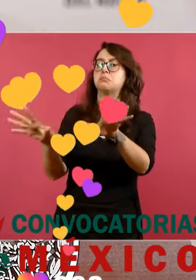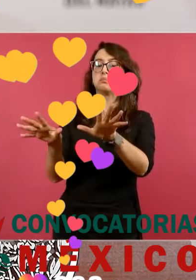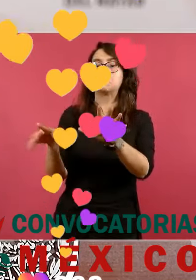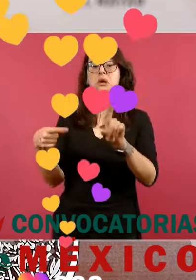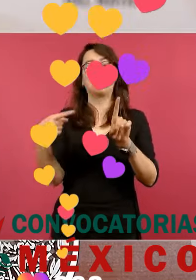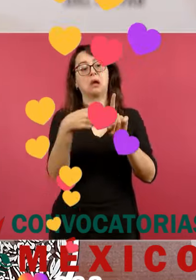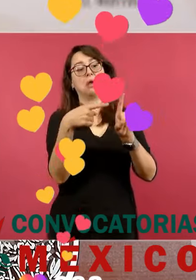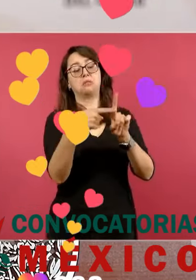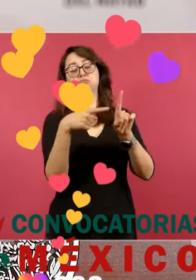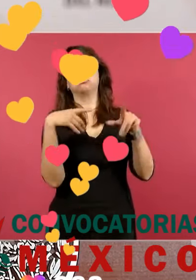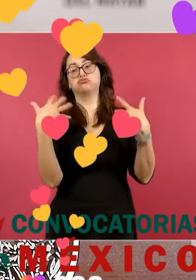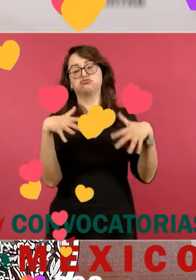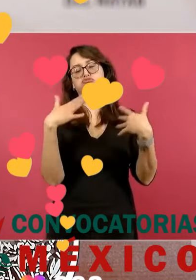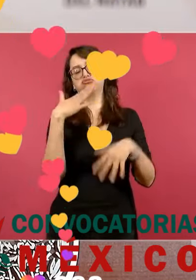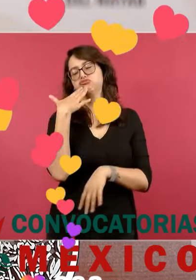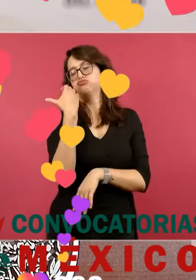internacional,